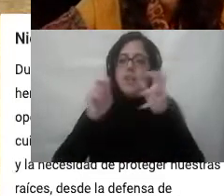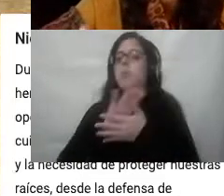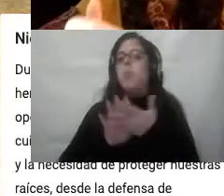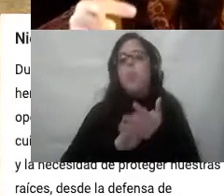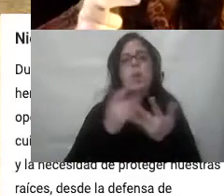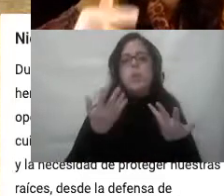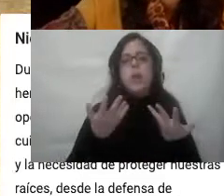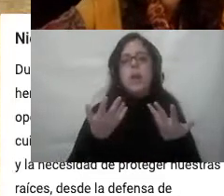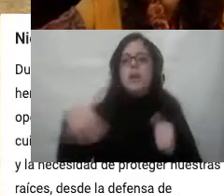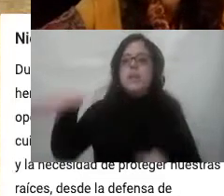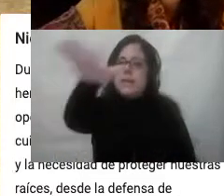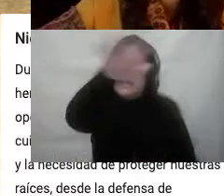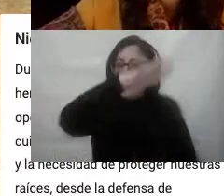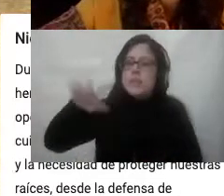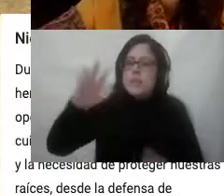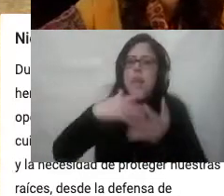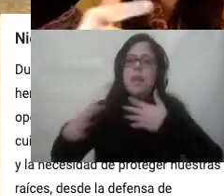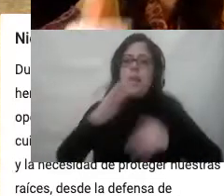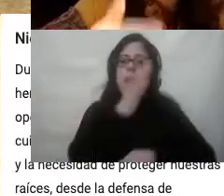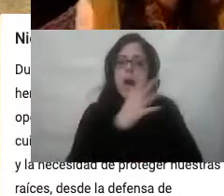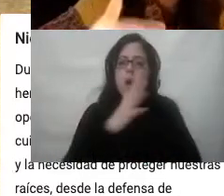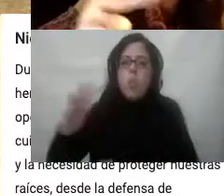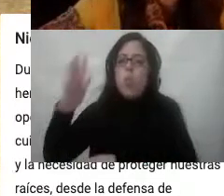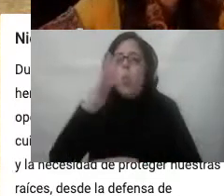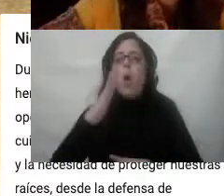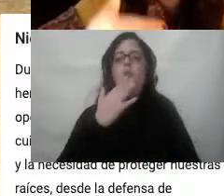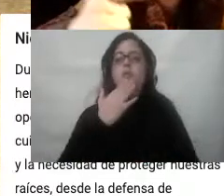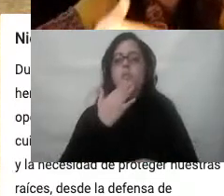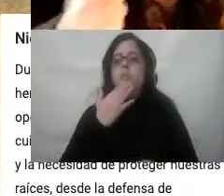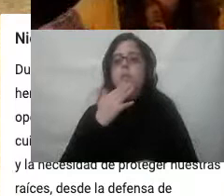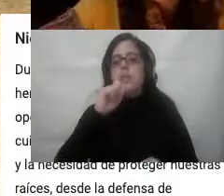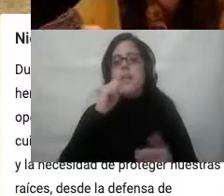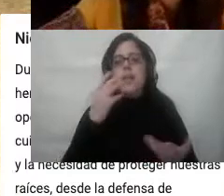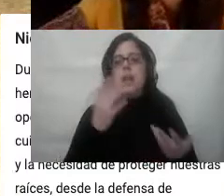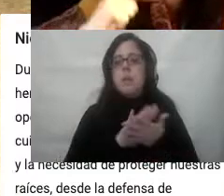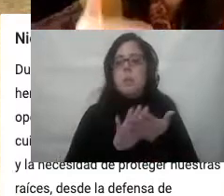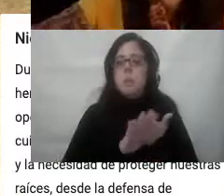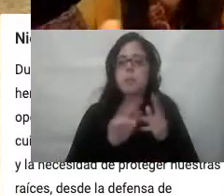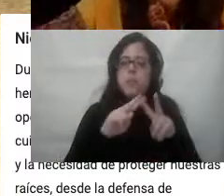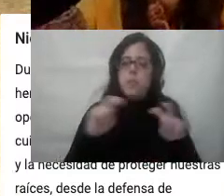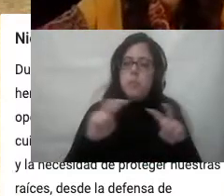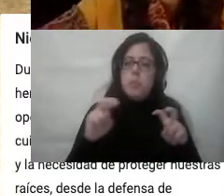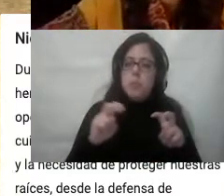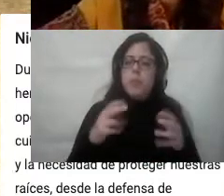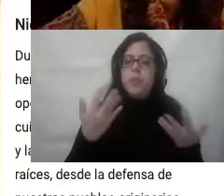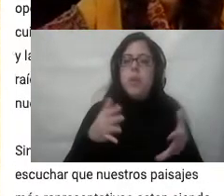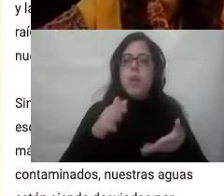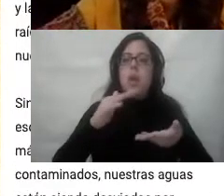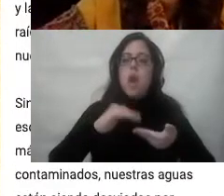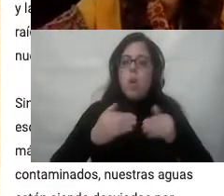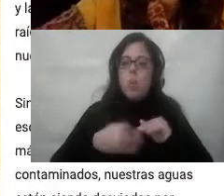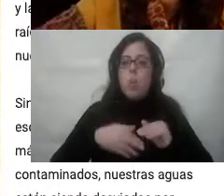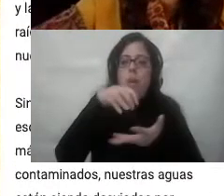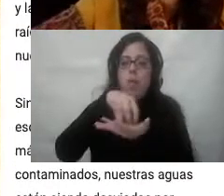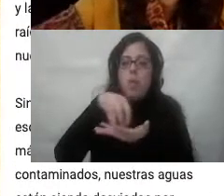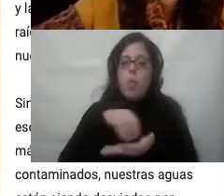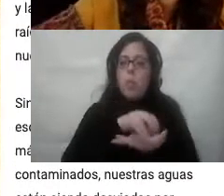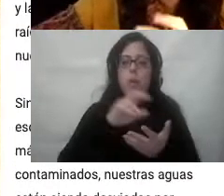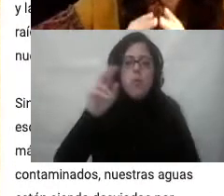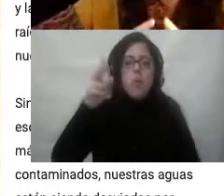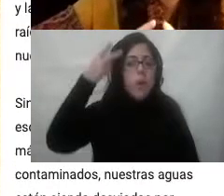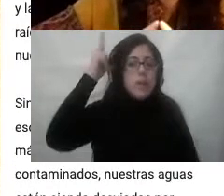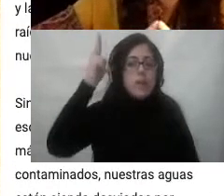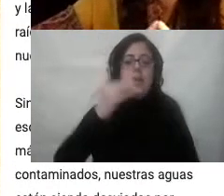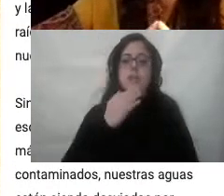naturales, de la protección, ni siquiera habla directamente de la investigación sobre los pueblos indígenas y el reconocimiento